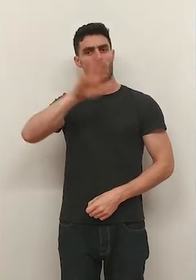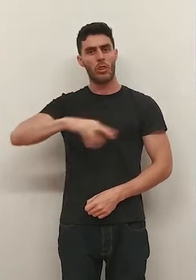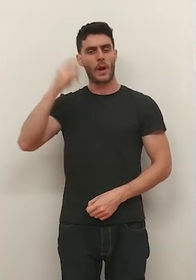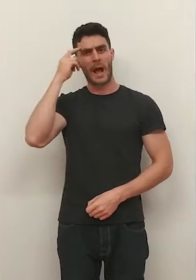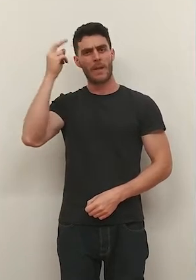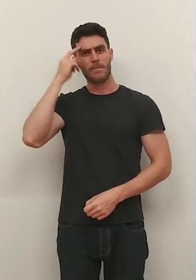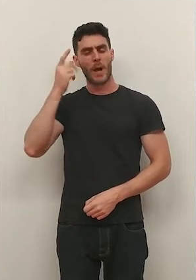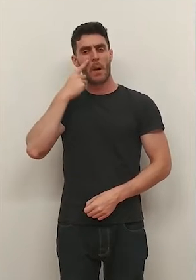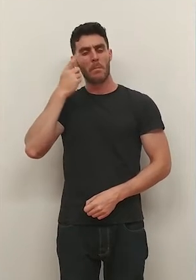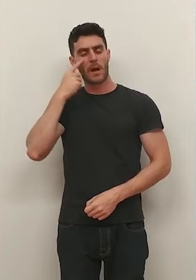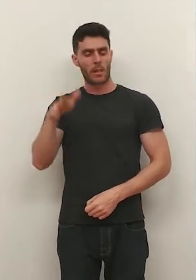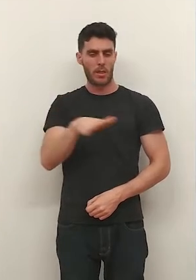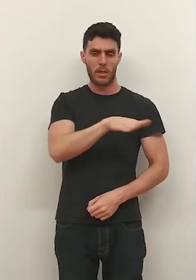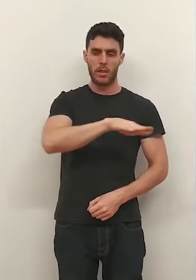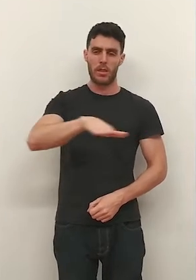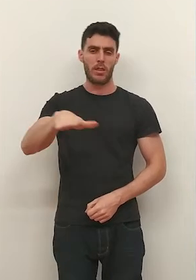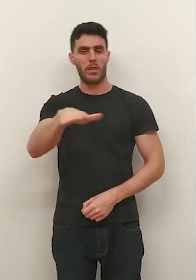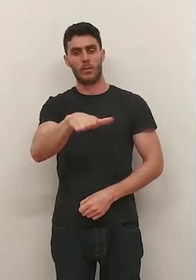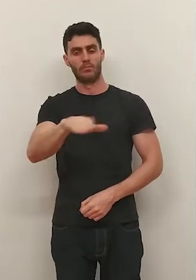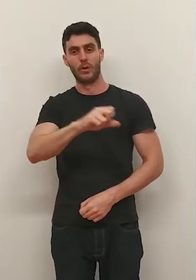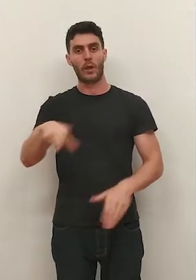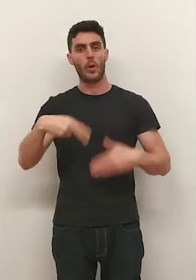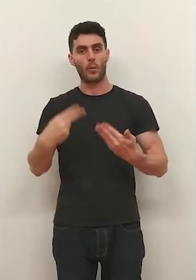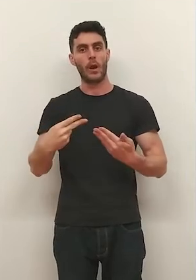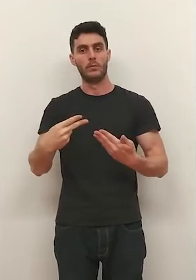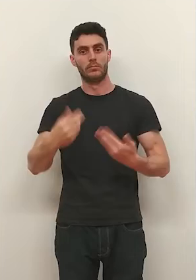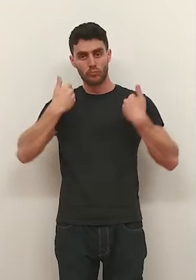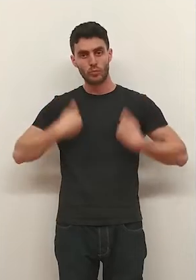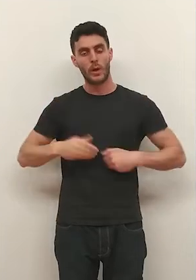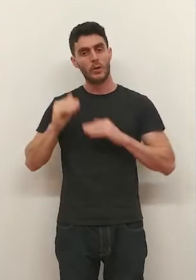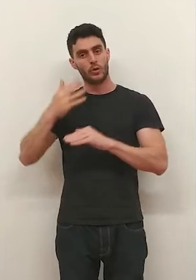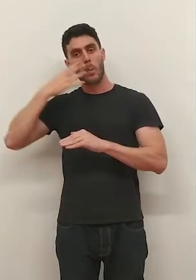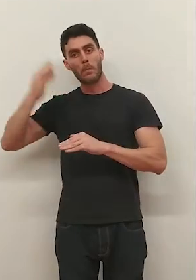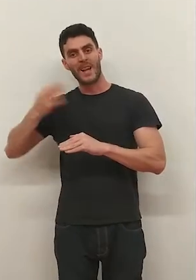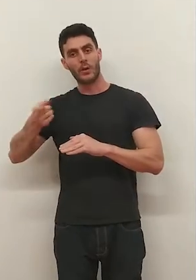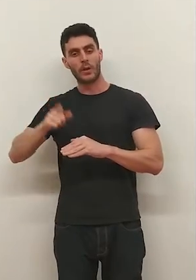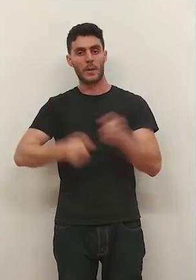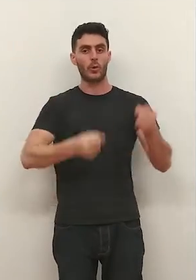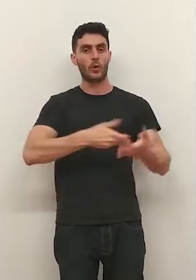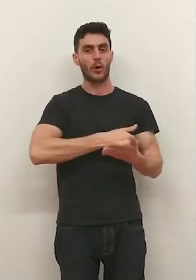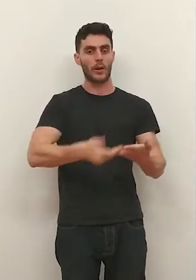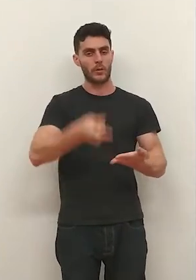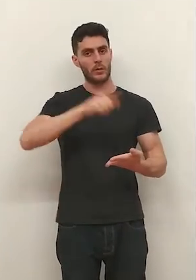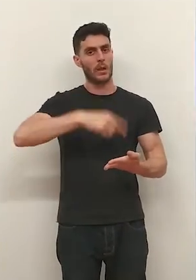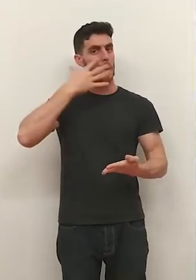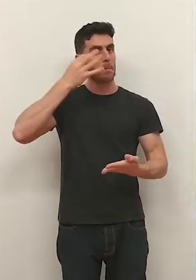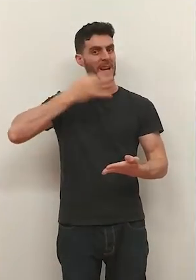donde comprobaron que invadía el sentido contrario, poniendo en grave peligro su integridad y la del resto de conductores.